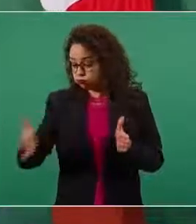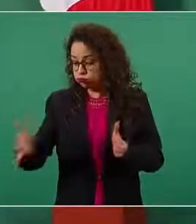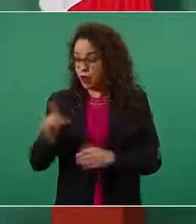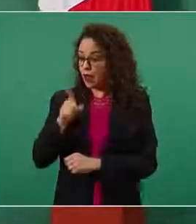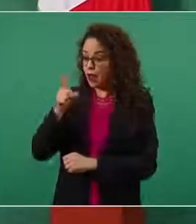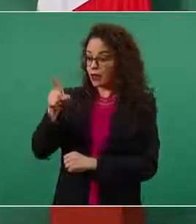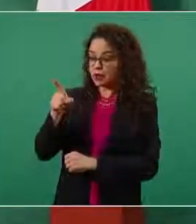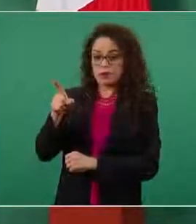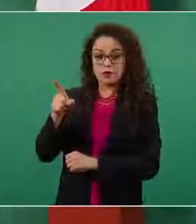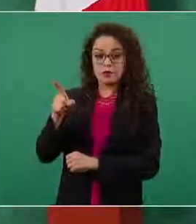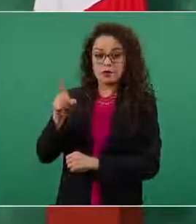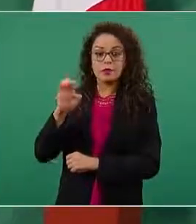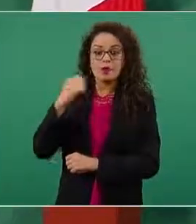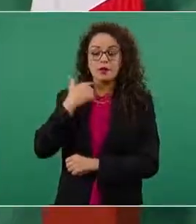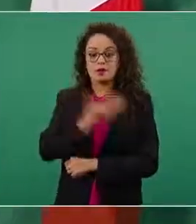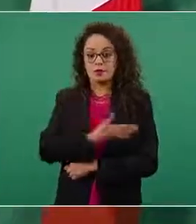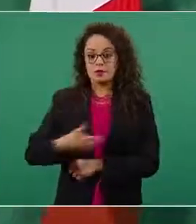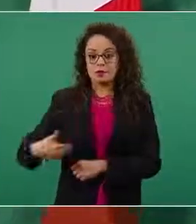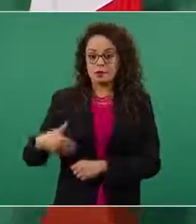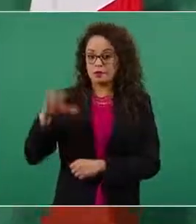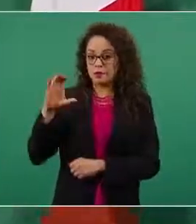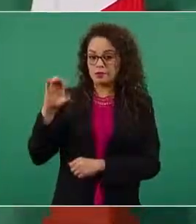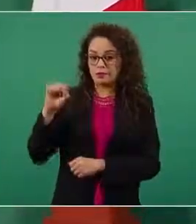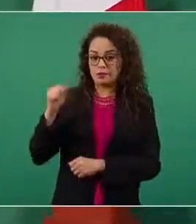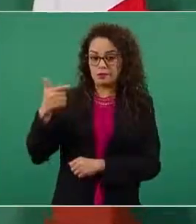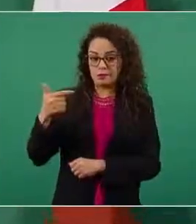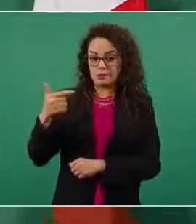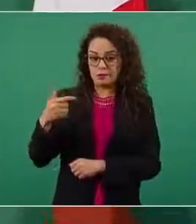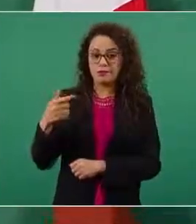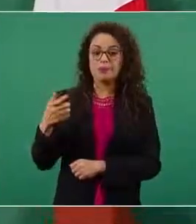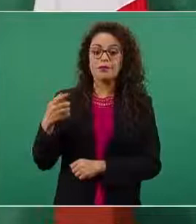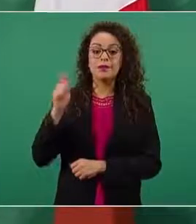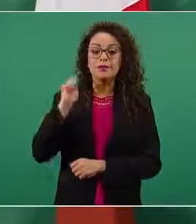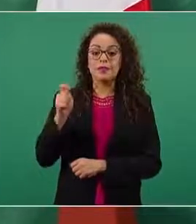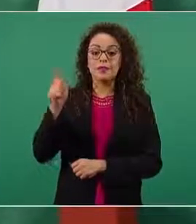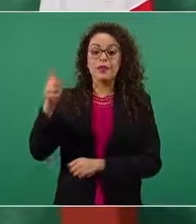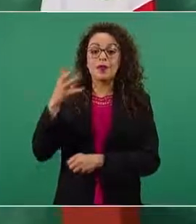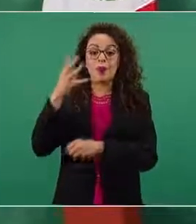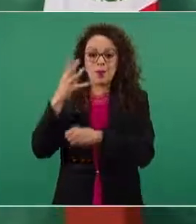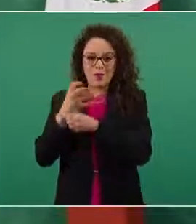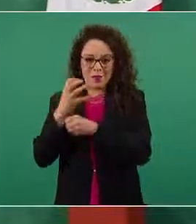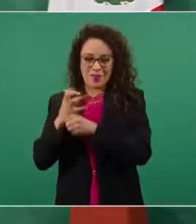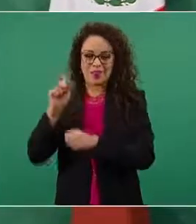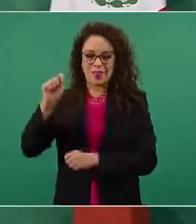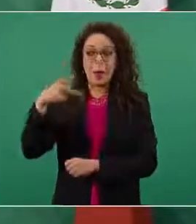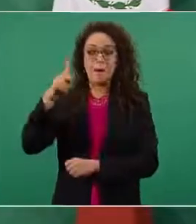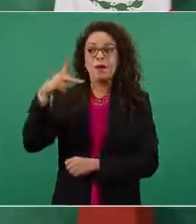hay una fusión, una cuarta transformación, pero partidista.